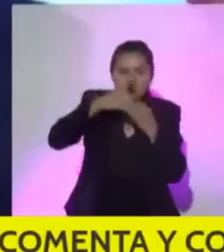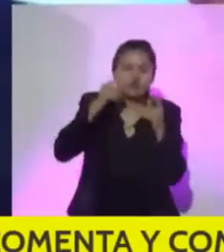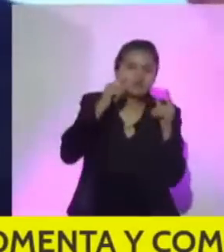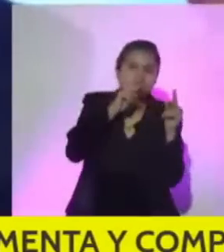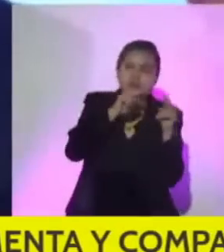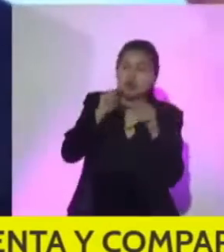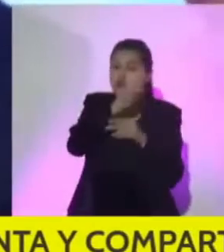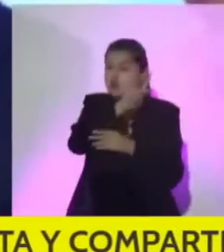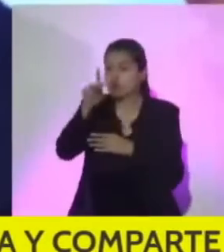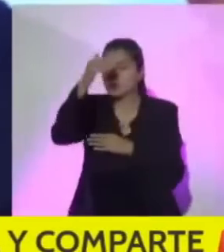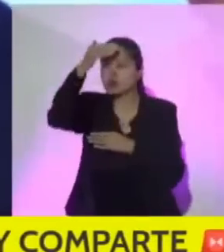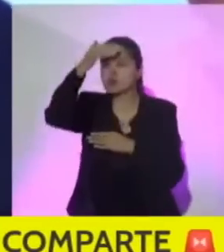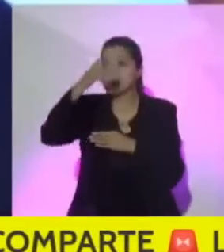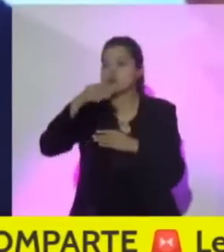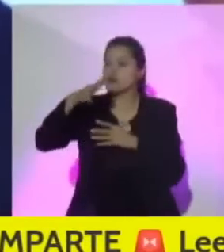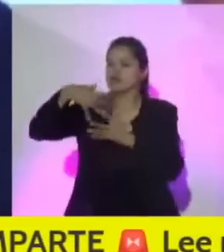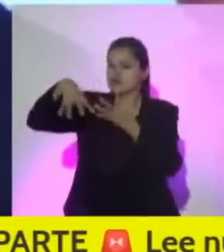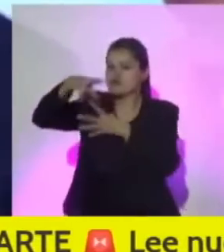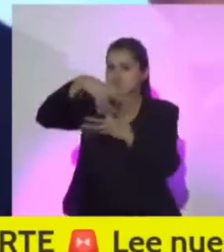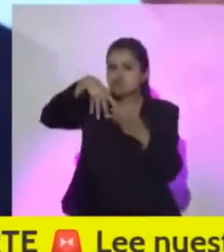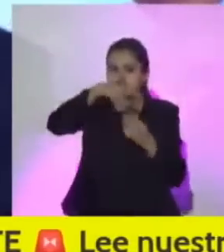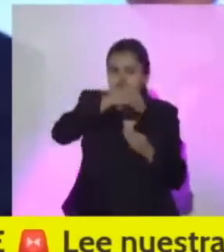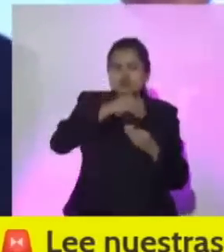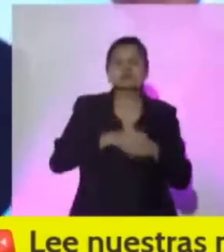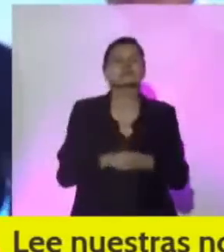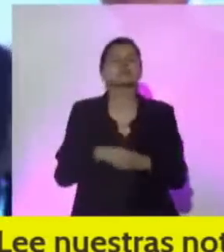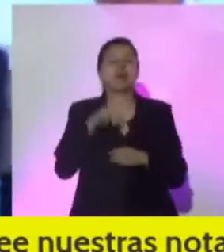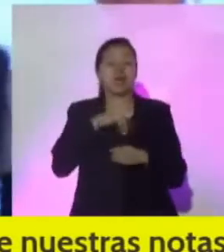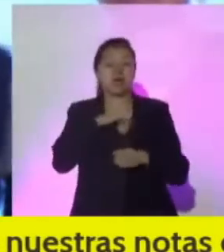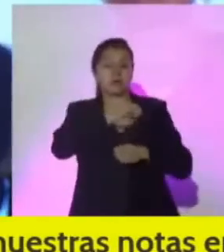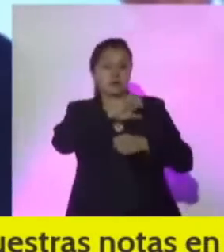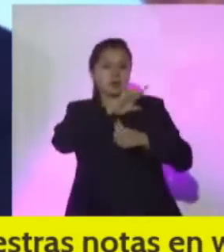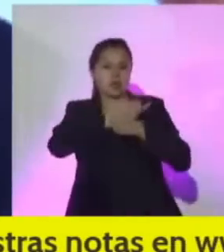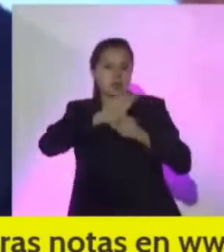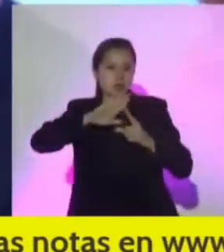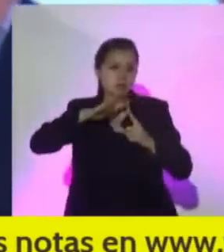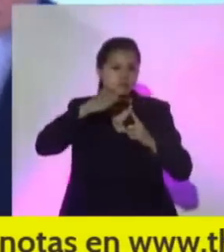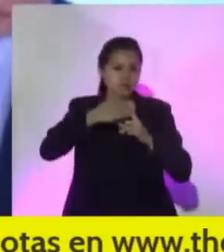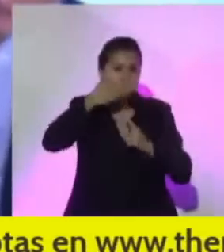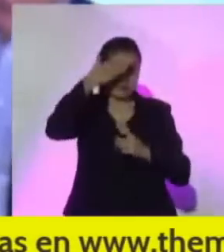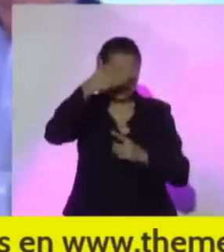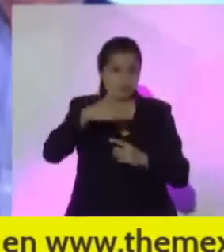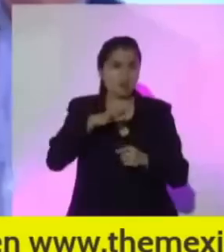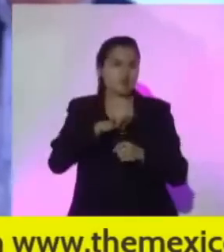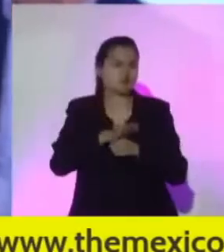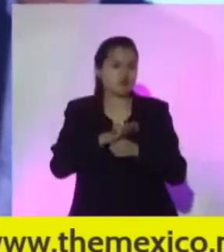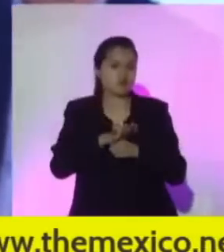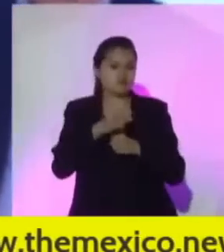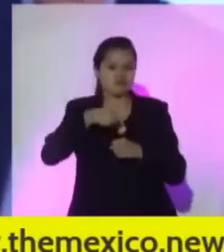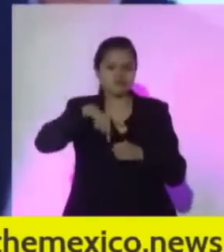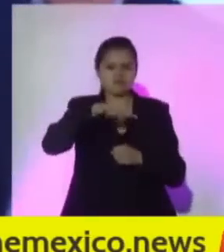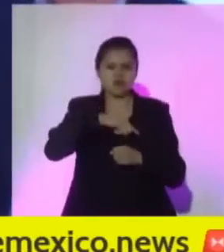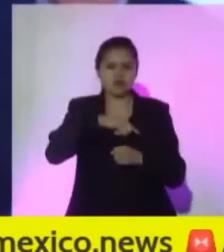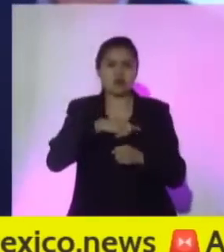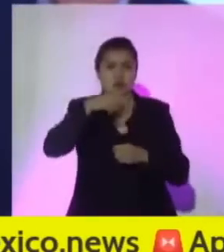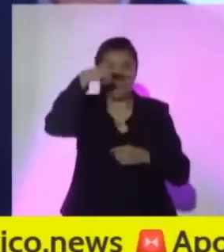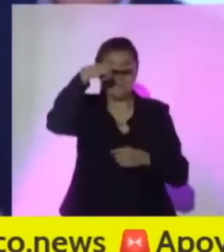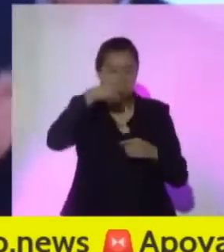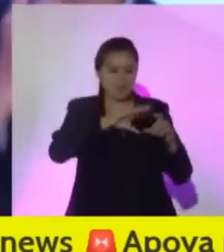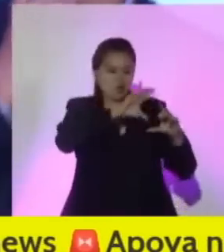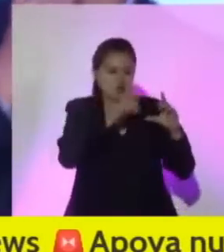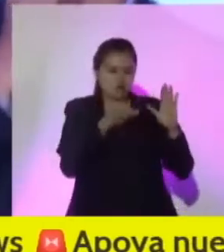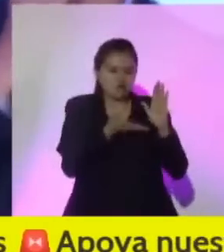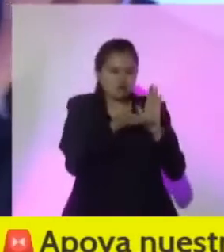saberes y entre los especialistas y lo que todos sabemos vamos a construir este mucho mejor México